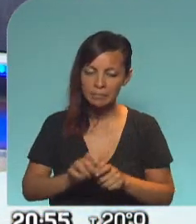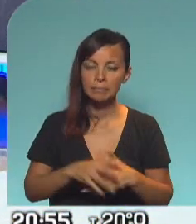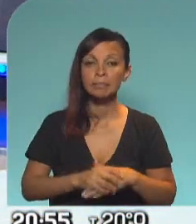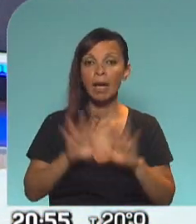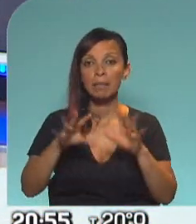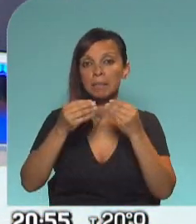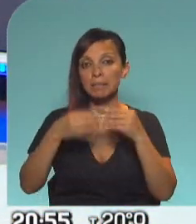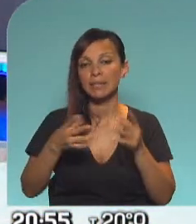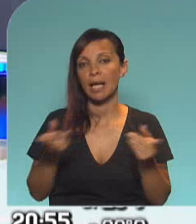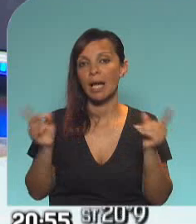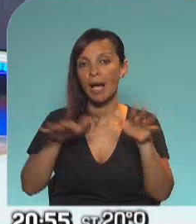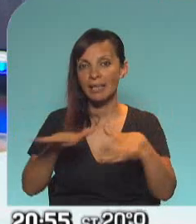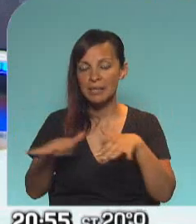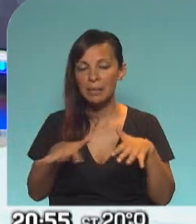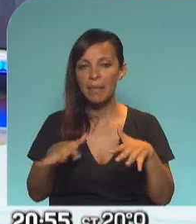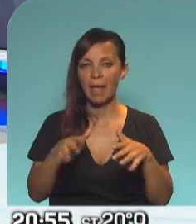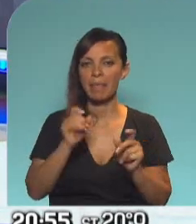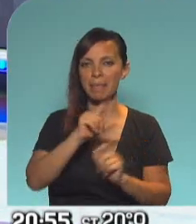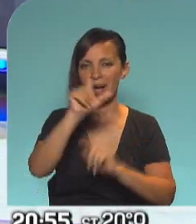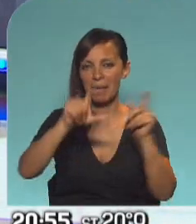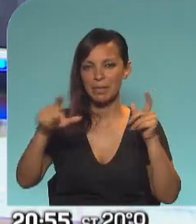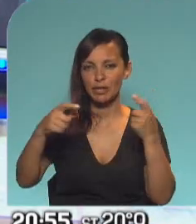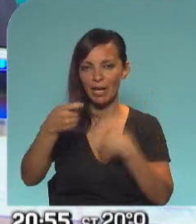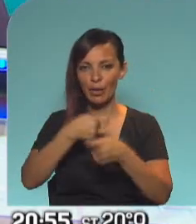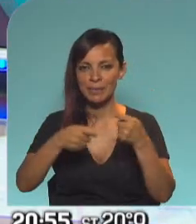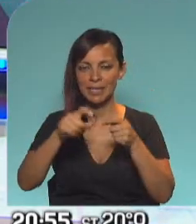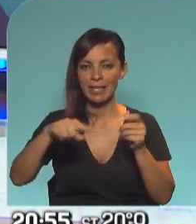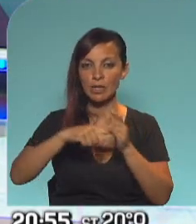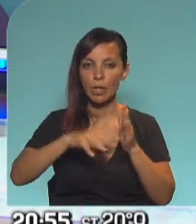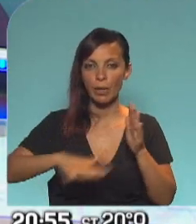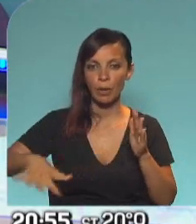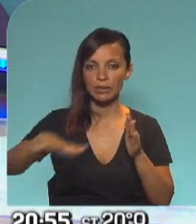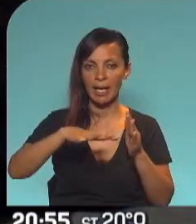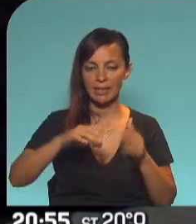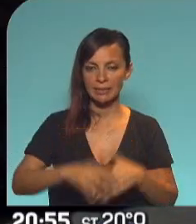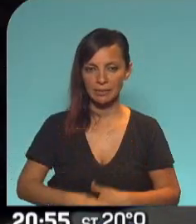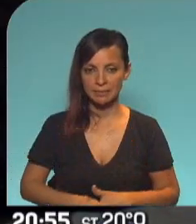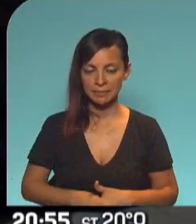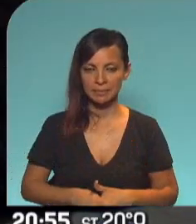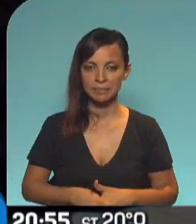nuevamente en marcha la actividad para los comerciantes de la ciudad de Buenos Aires.